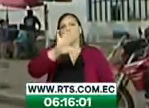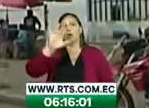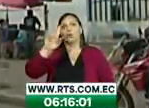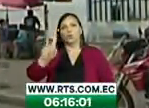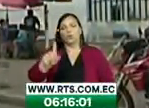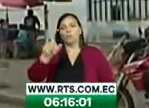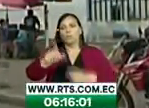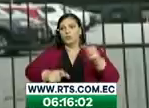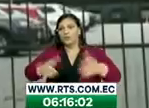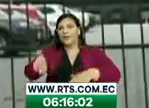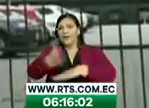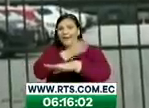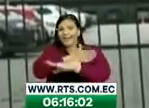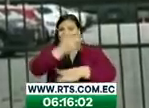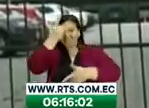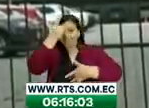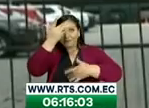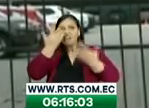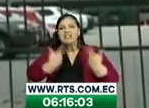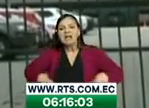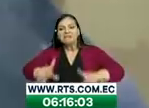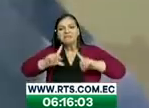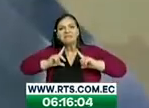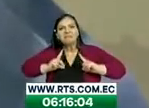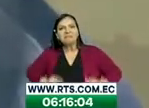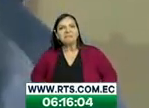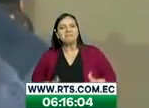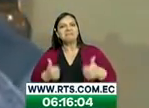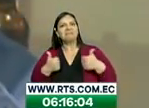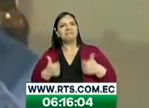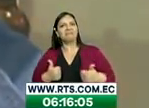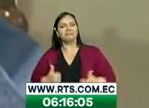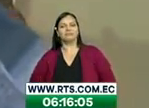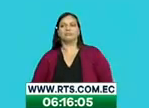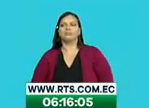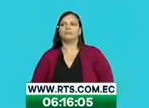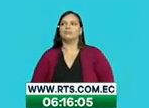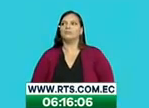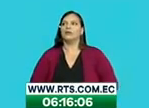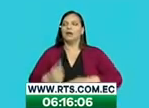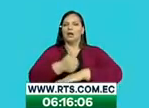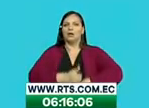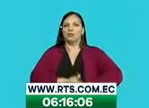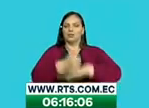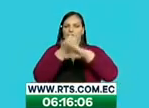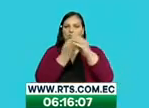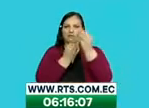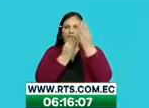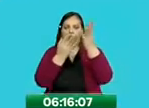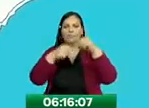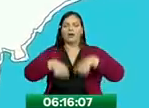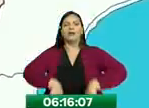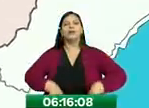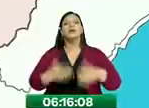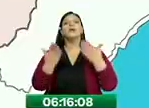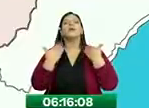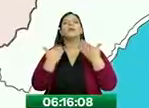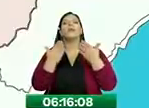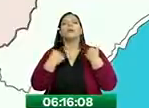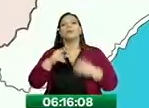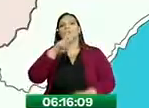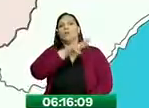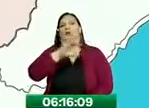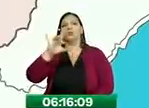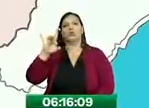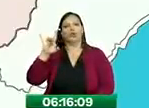manifestaron que de los casos positivos en territorio ecuatoriano, Guayas registra 37 casos. En Guayaquil se han presentado